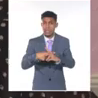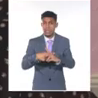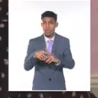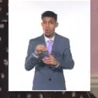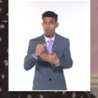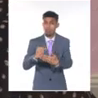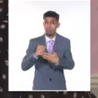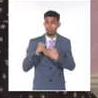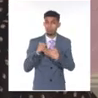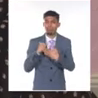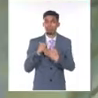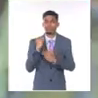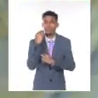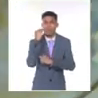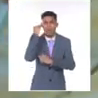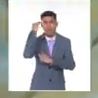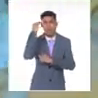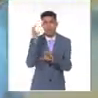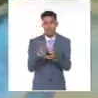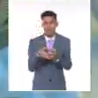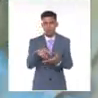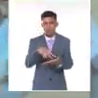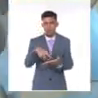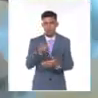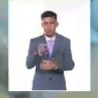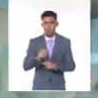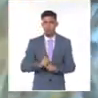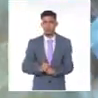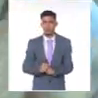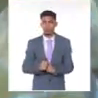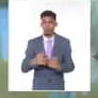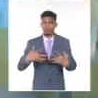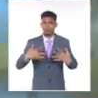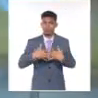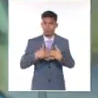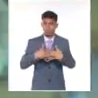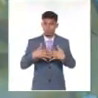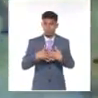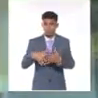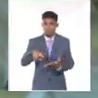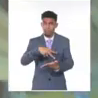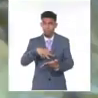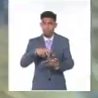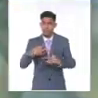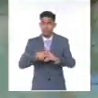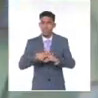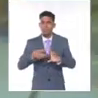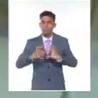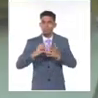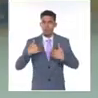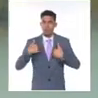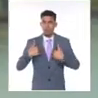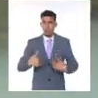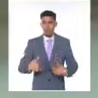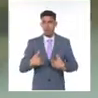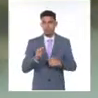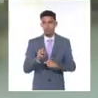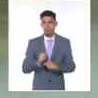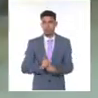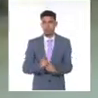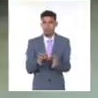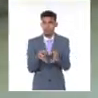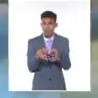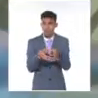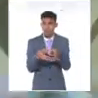enriquecer el repertorio de la compañía. Une desempeño coreográfico y vocabularios expresivos en sus propuestas. Una agrupación